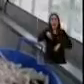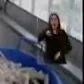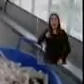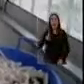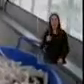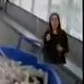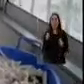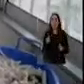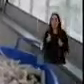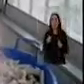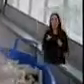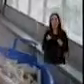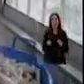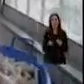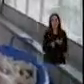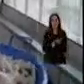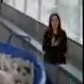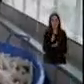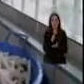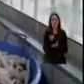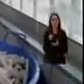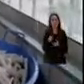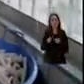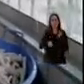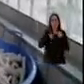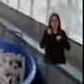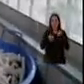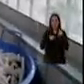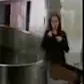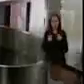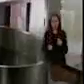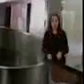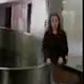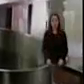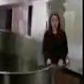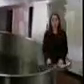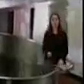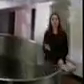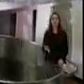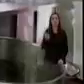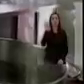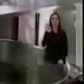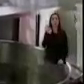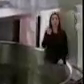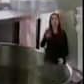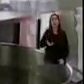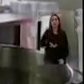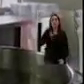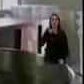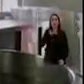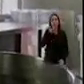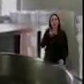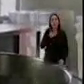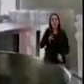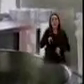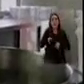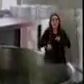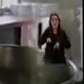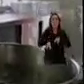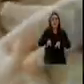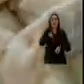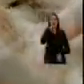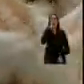buenísimo! Entonces hoy día vamos a partir con el almuerzo. En este caso elegimos una sopita de patitas de